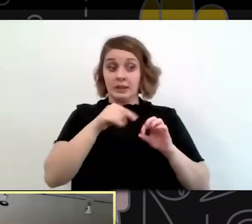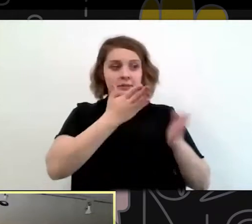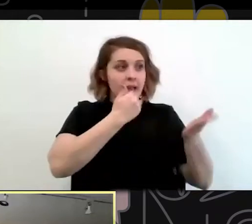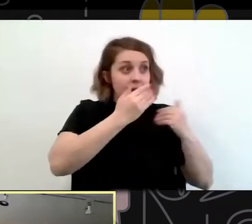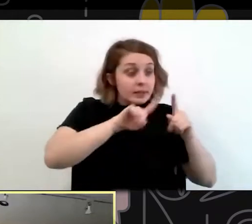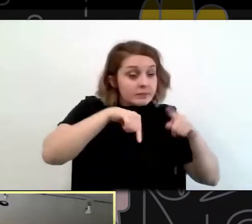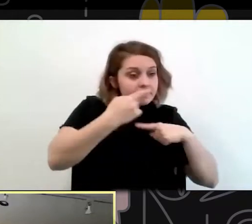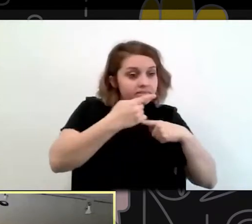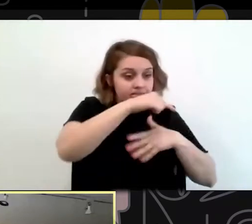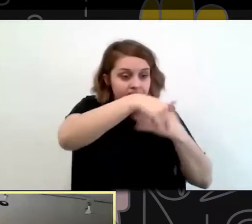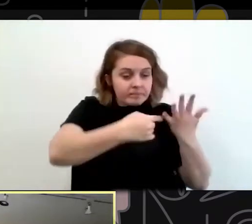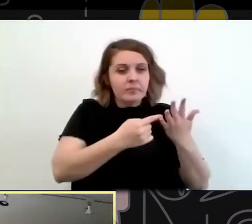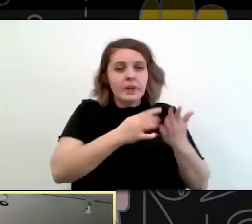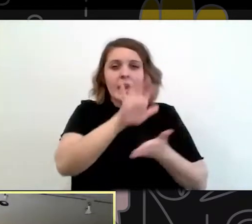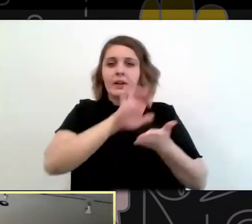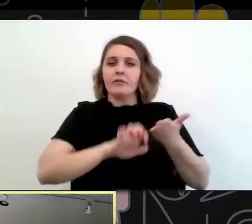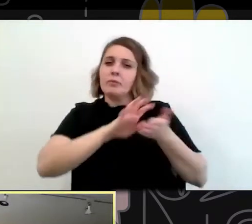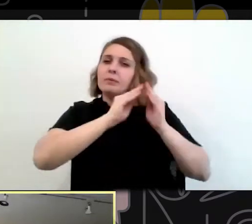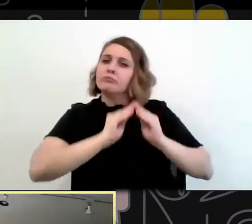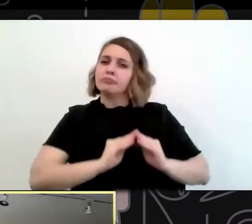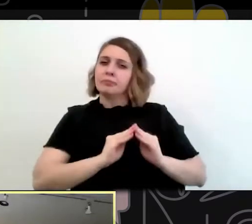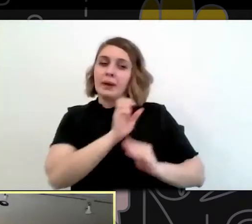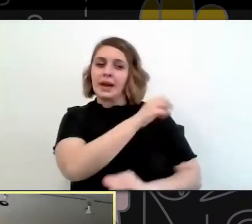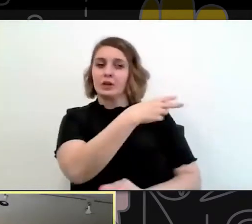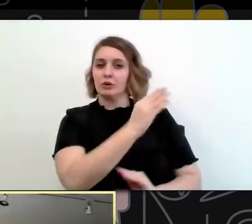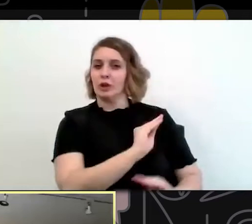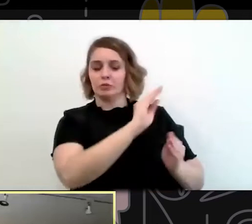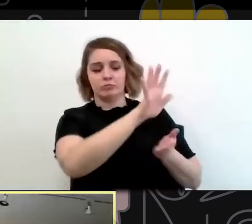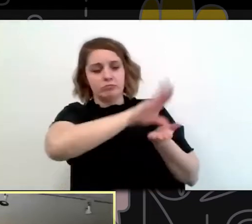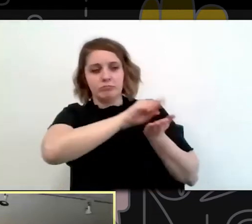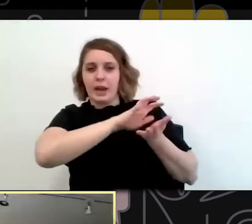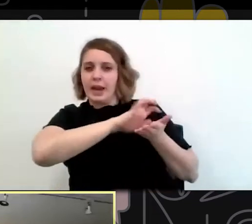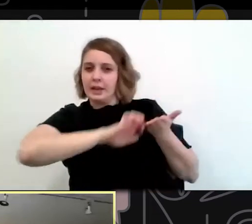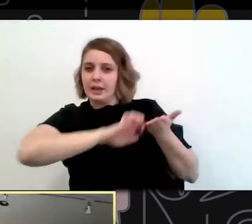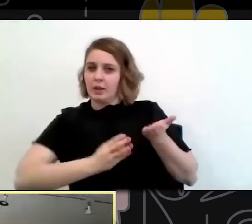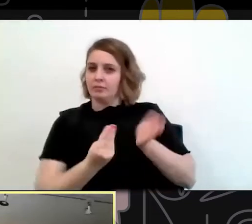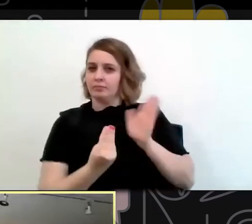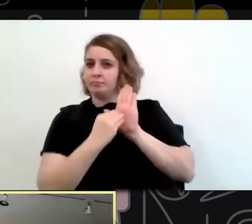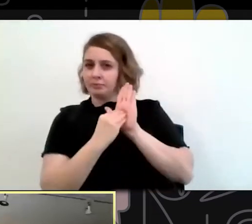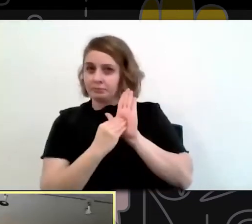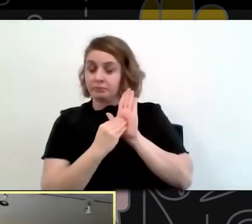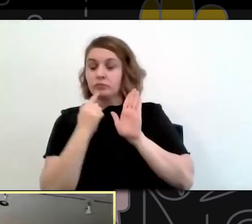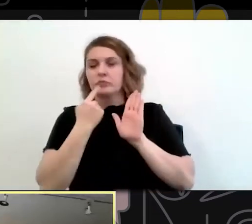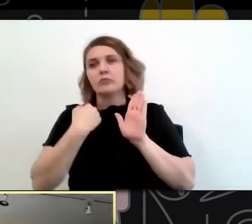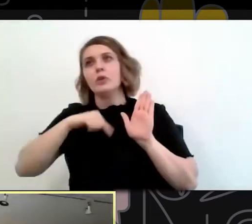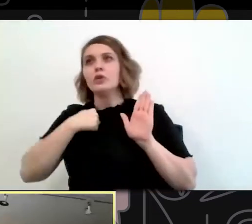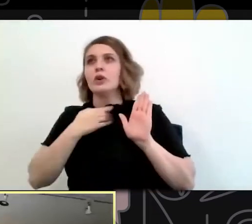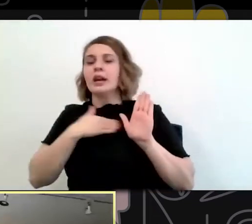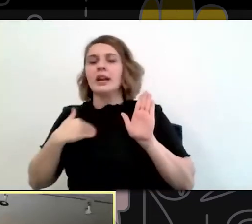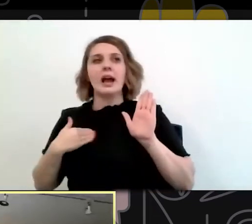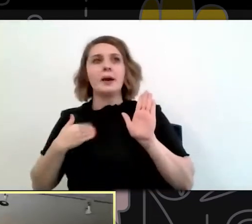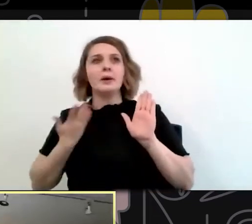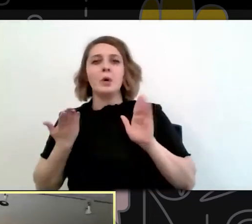hemos elaborado el informe con sus resultados y hemos aportado un mapa tanto